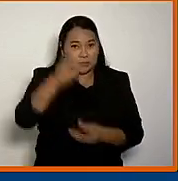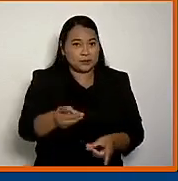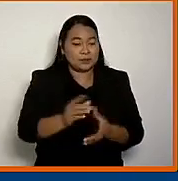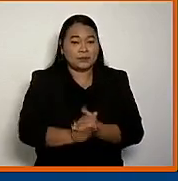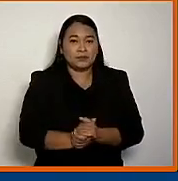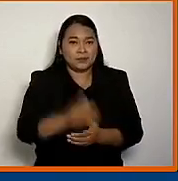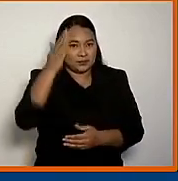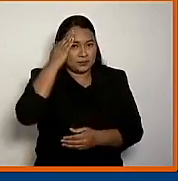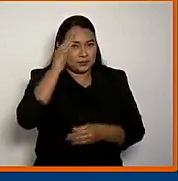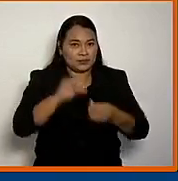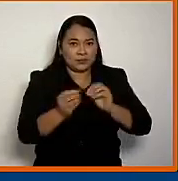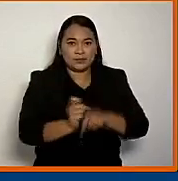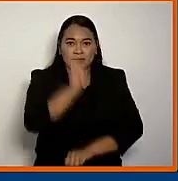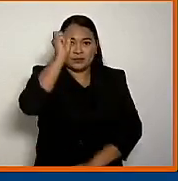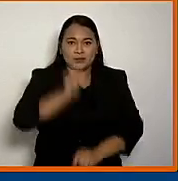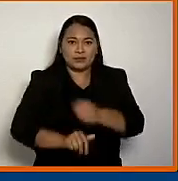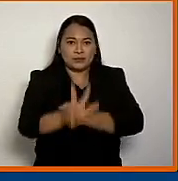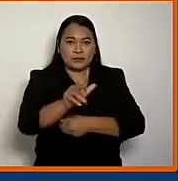favorecido, atentos.